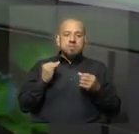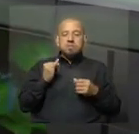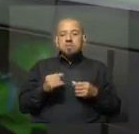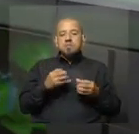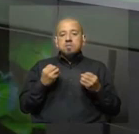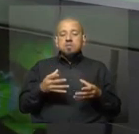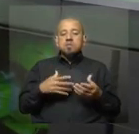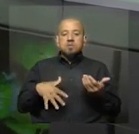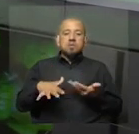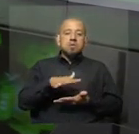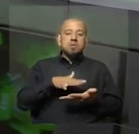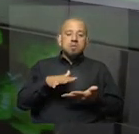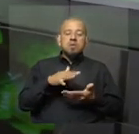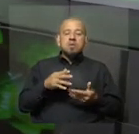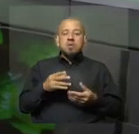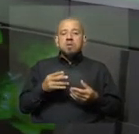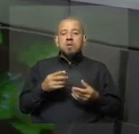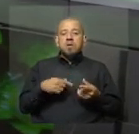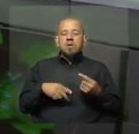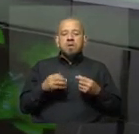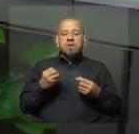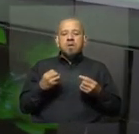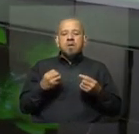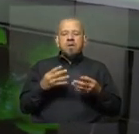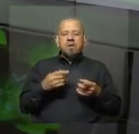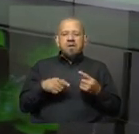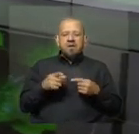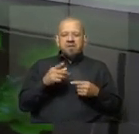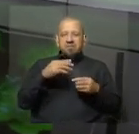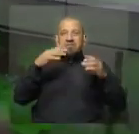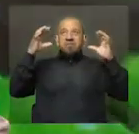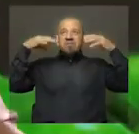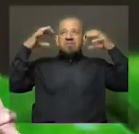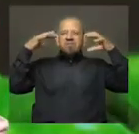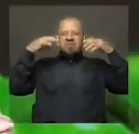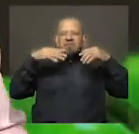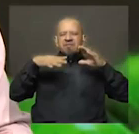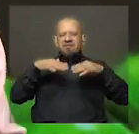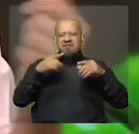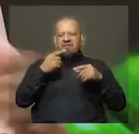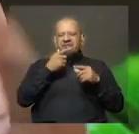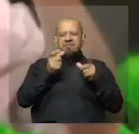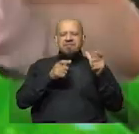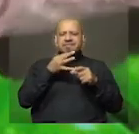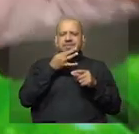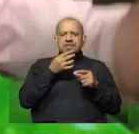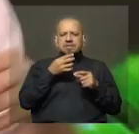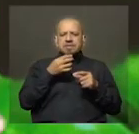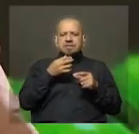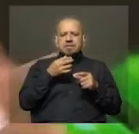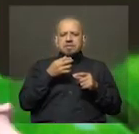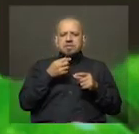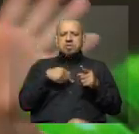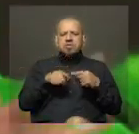sea, es una situación que una lluvia, que eso también está bueno compartirlo. A veces dice la gente, uy, mirá, si llovió